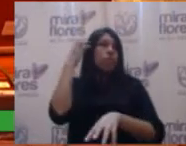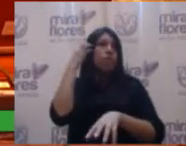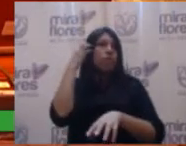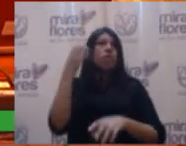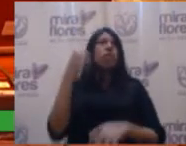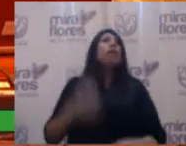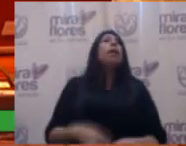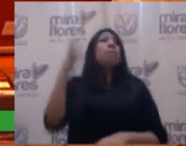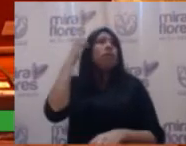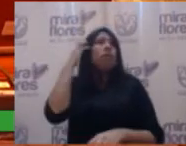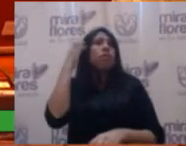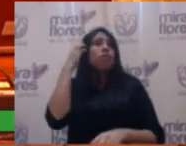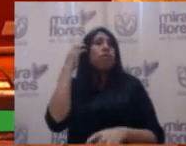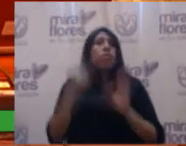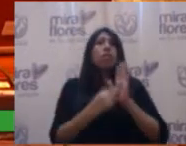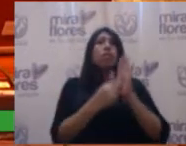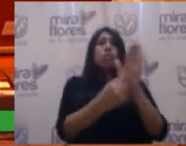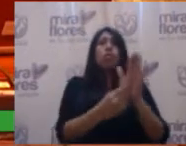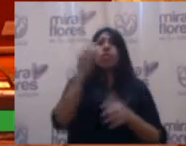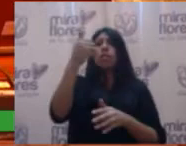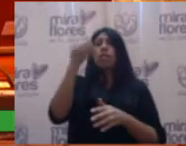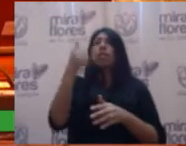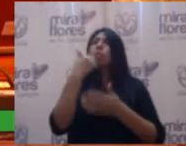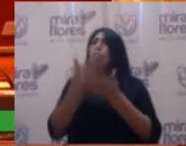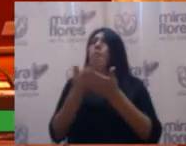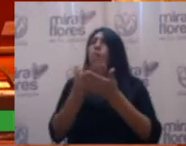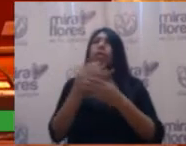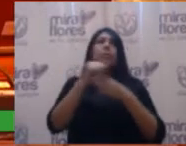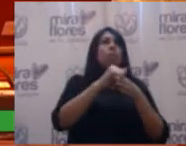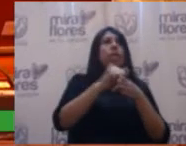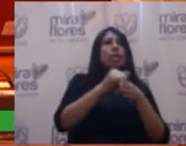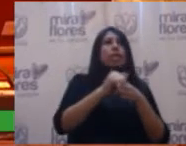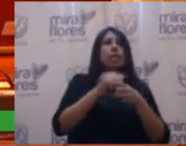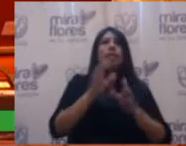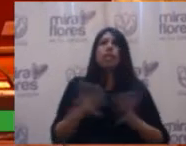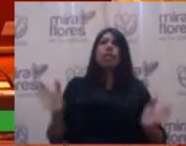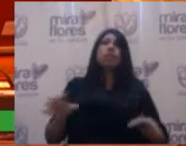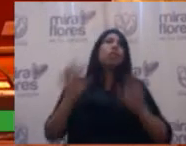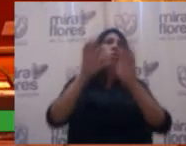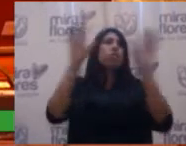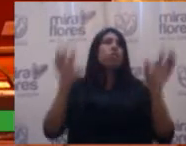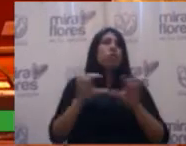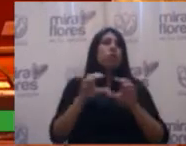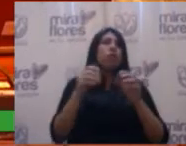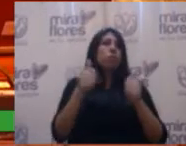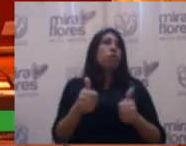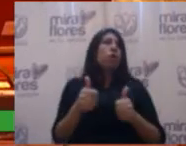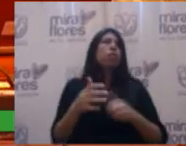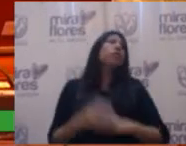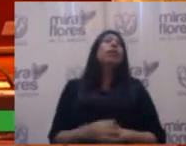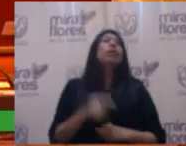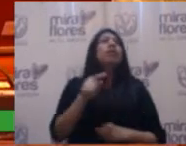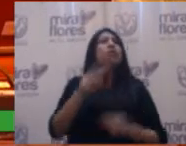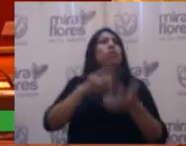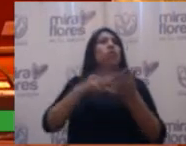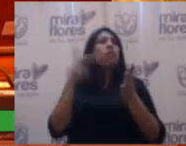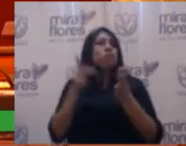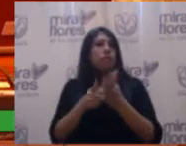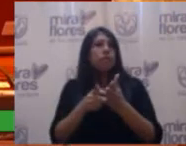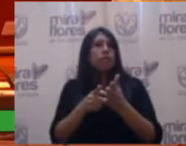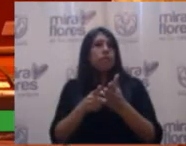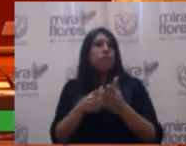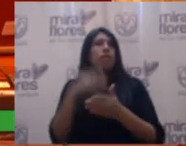presentó 10 buenas prácticas, las 10 buenas prácticas han sido certificadas como tales. Y eso quiere decir que